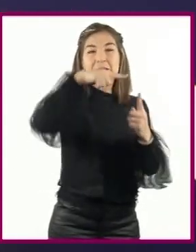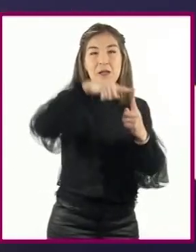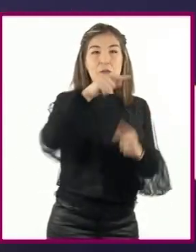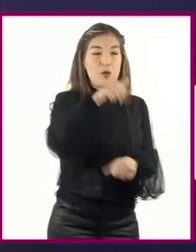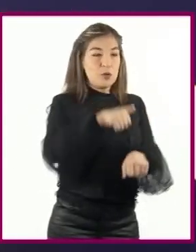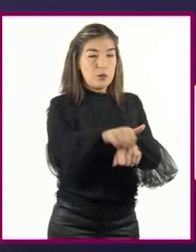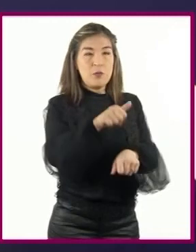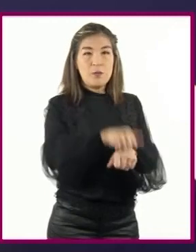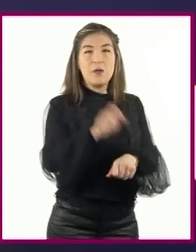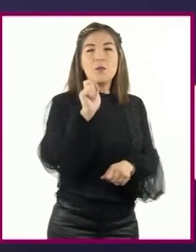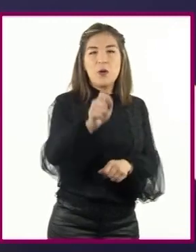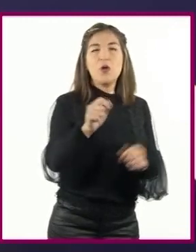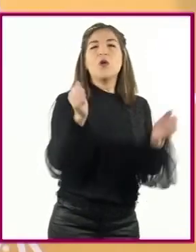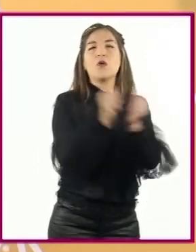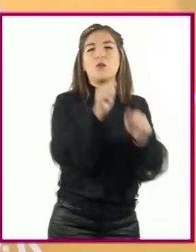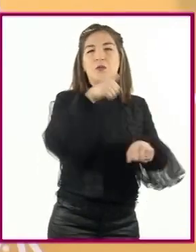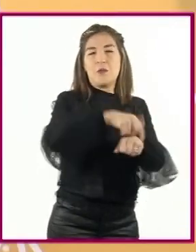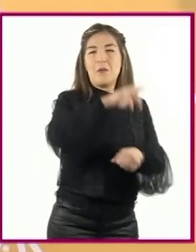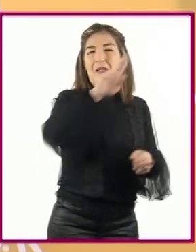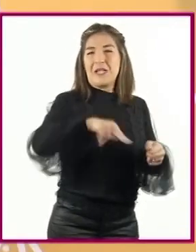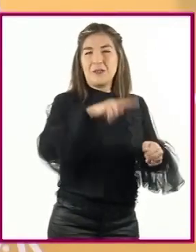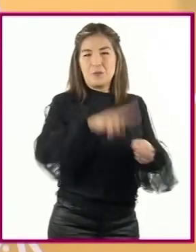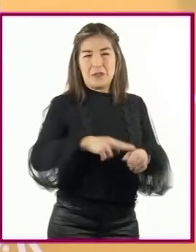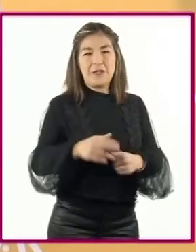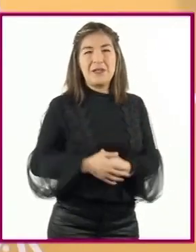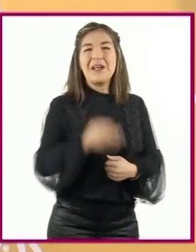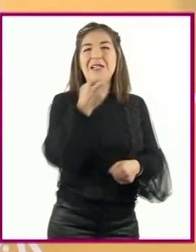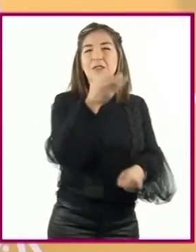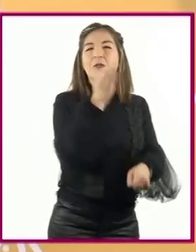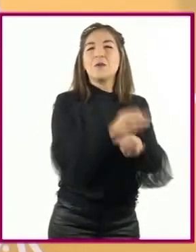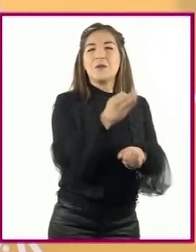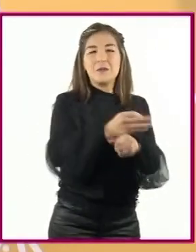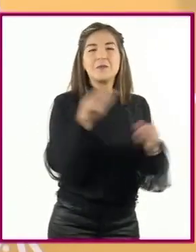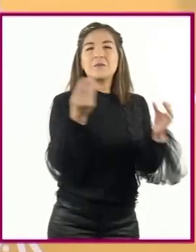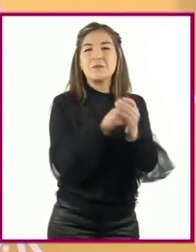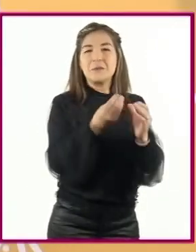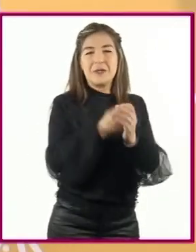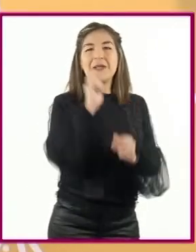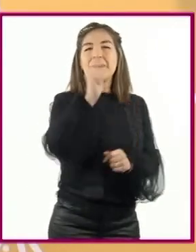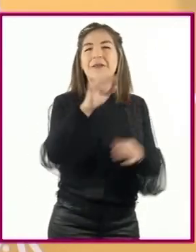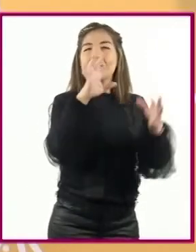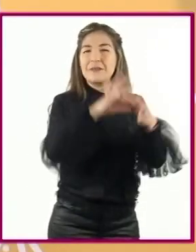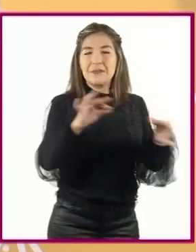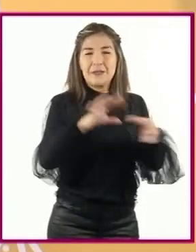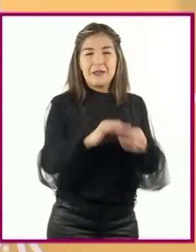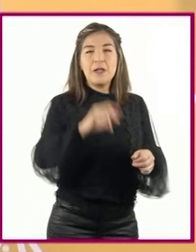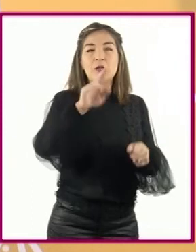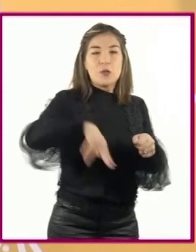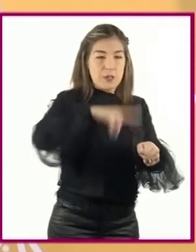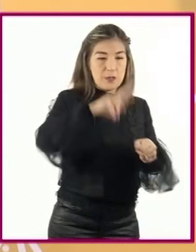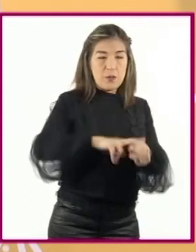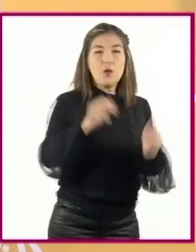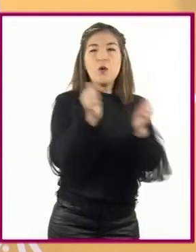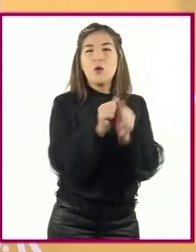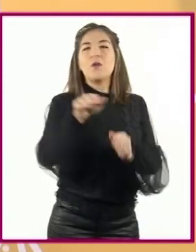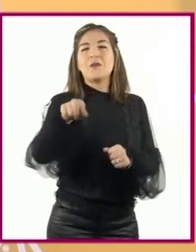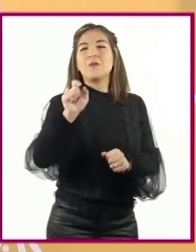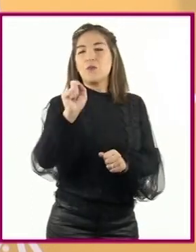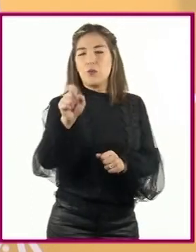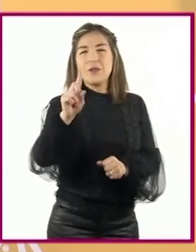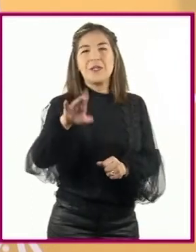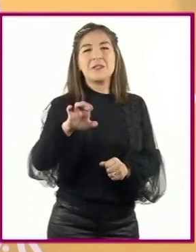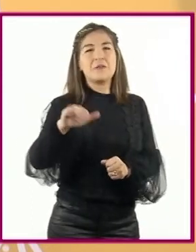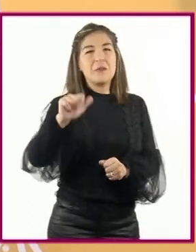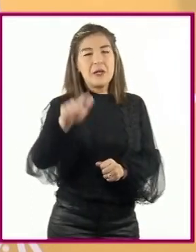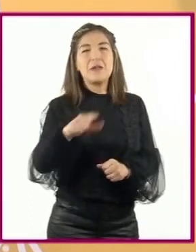entre un número natural. En esta sesión, hemos dividido un número natural entre un número decimal, pero ahora tenemos